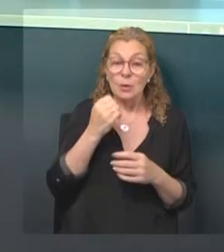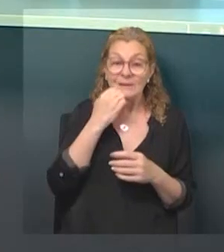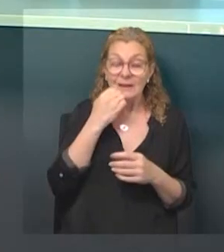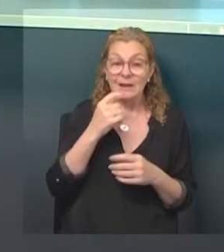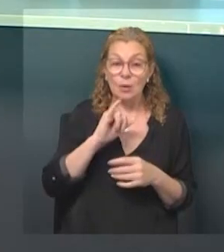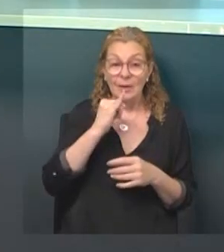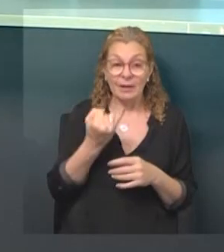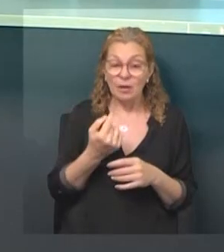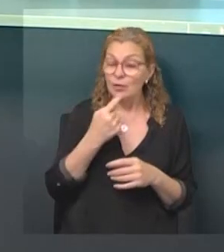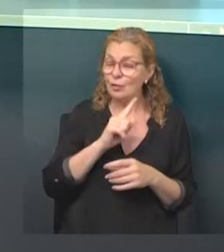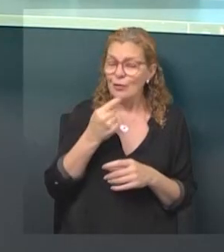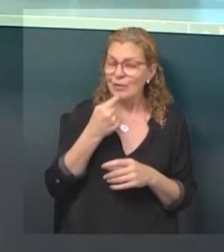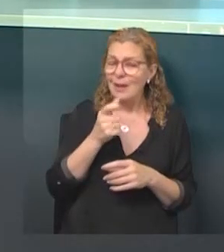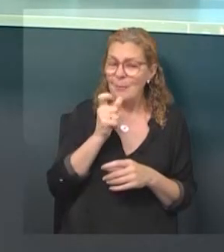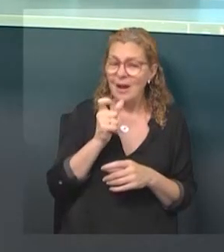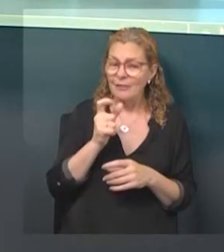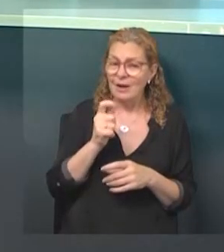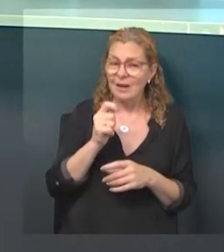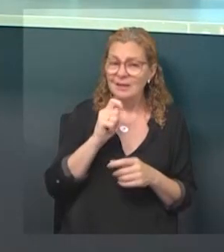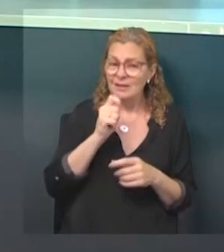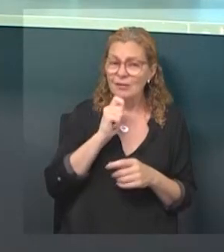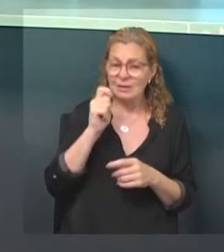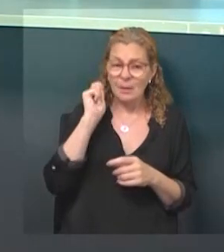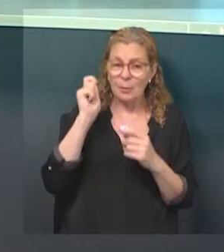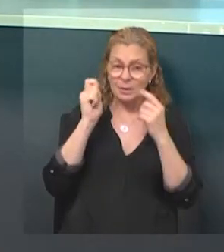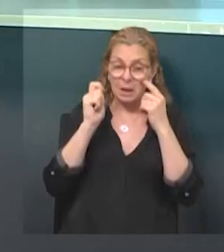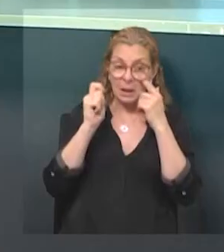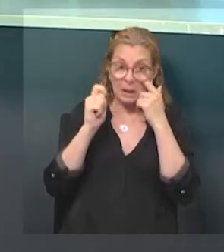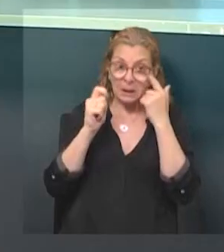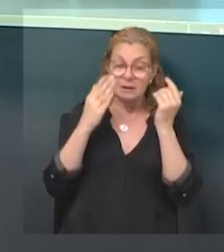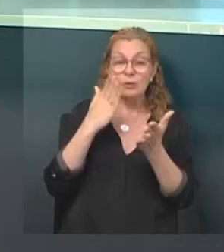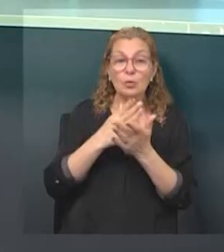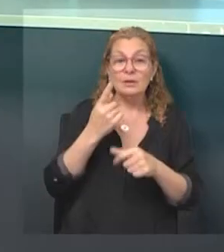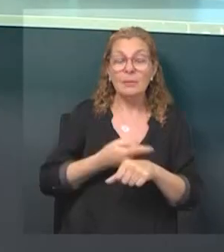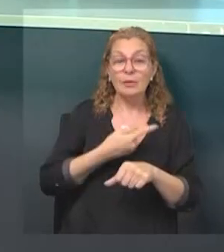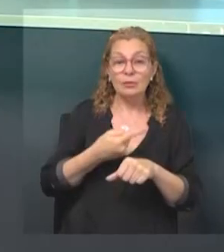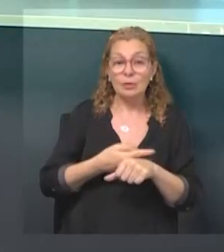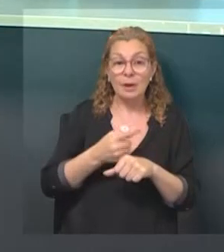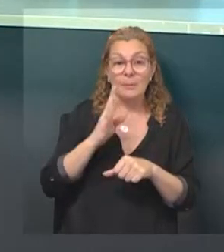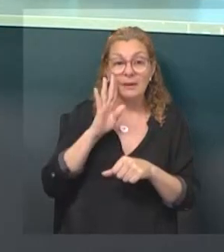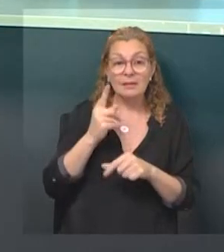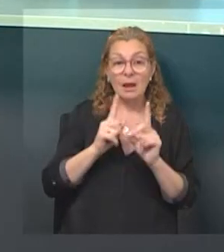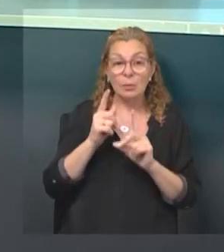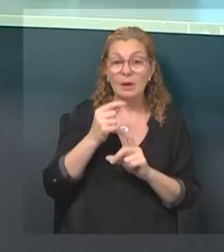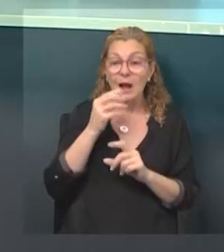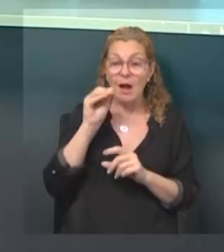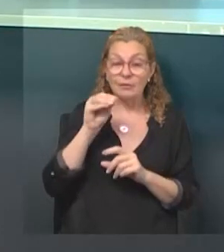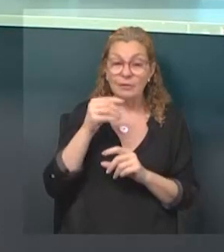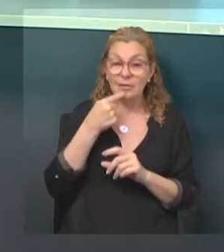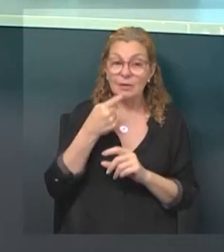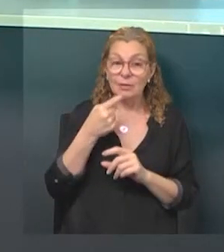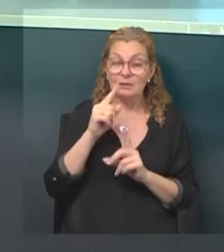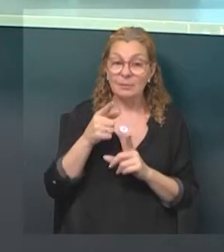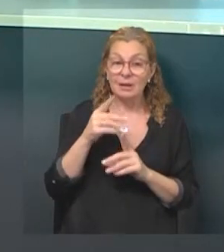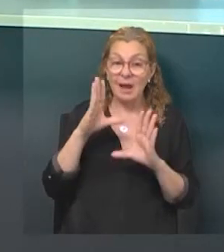Delgado a que no lo mencione en entrevistas públicas porque efectivamente en las últimas horas hubo Aparentemente alguna mención E incluso lo desafió